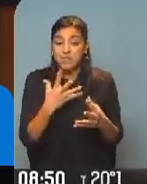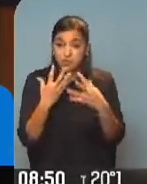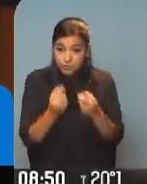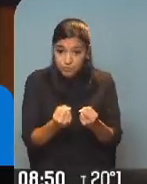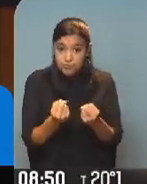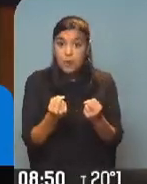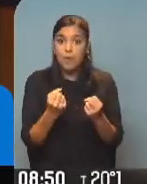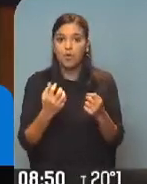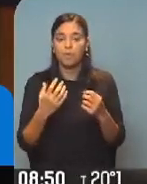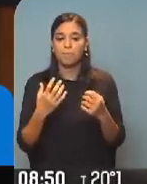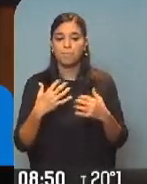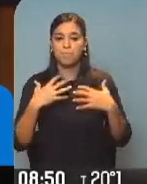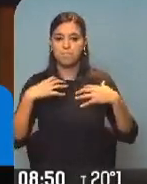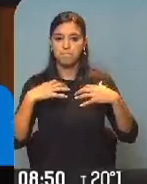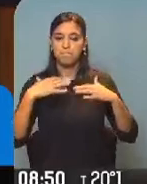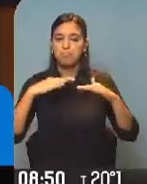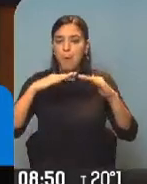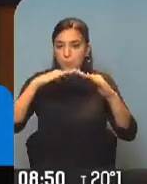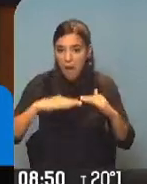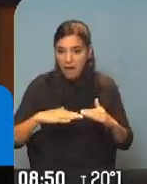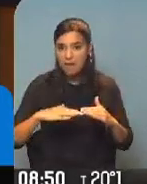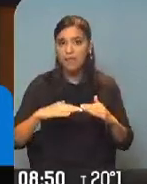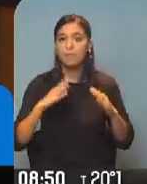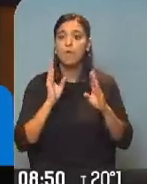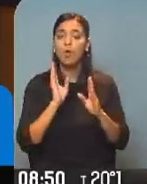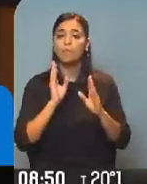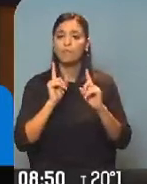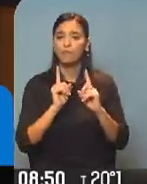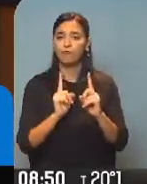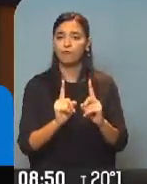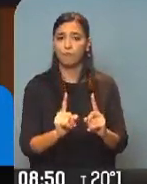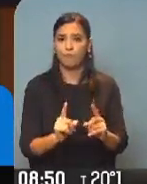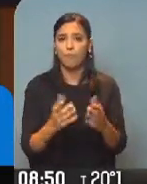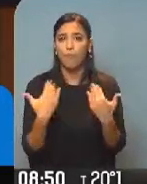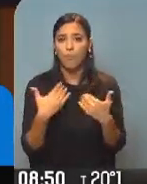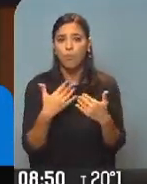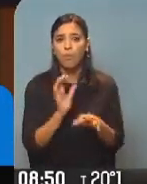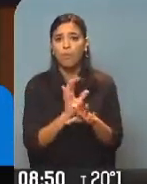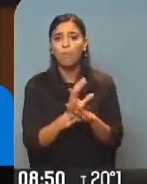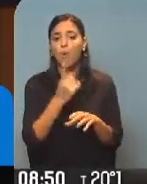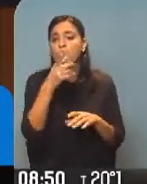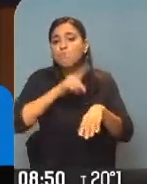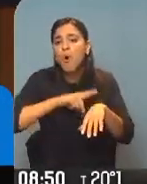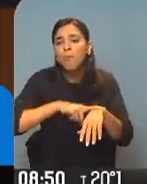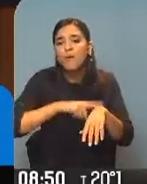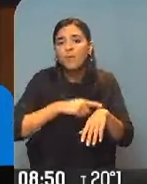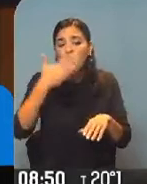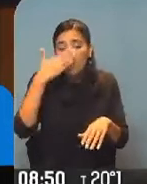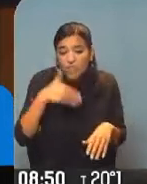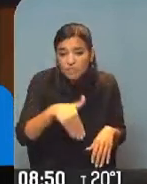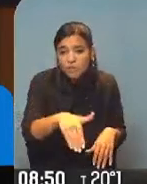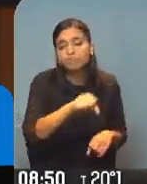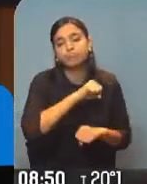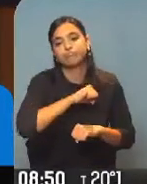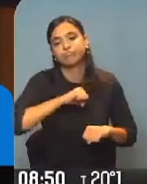que uno baje de peso y se mantenga si hay un montón de dietas de moda que en realidad pueden lograr un efecto en un determinado momento pero a la larga uno y